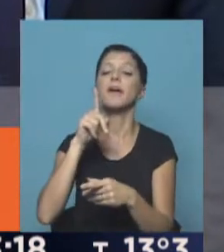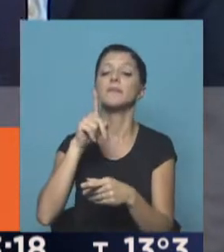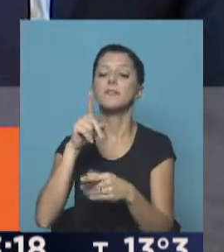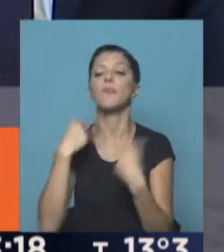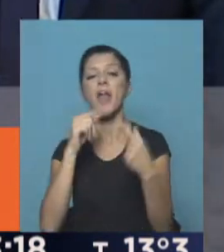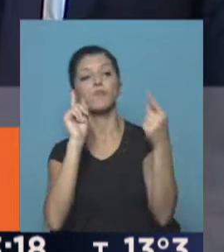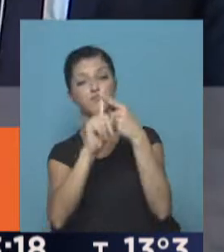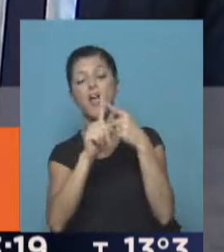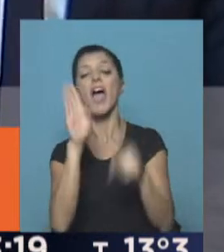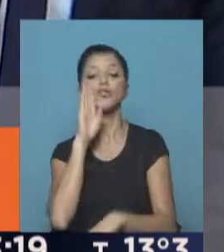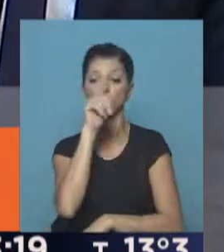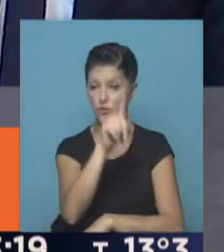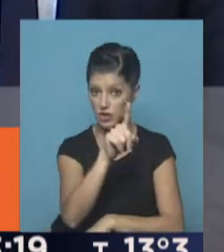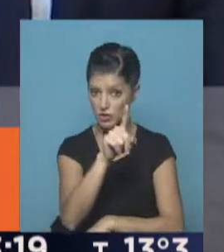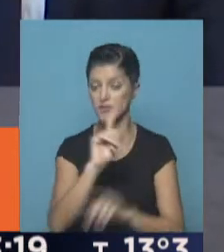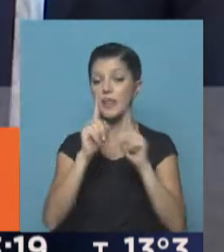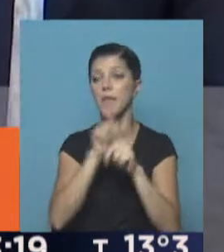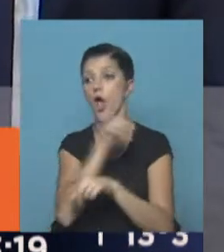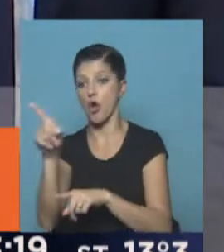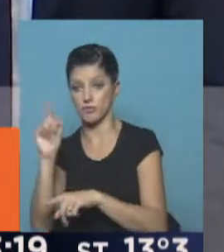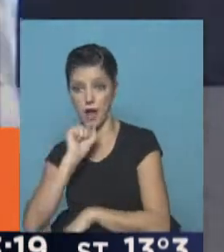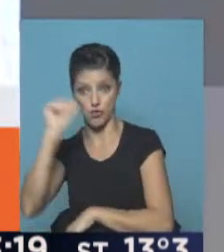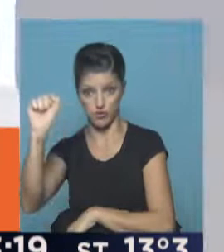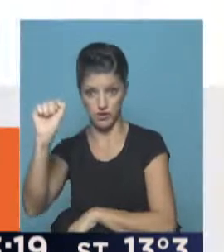cercana a Estados Unidos y enfrentada a Rusia.